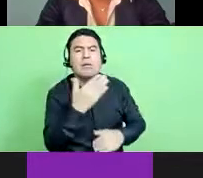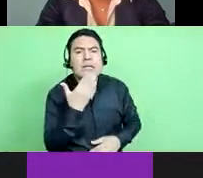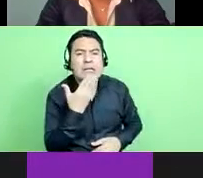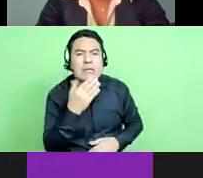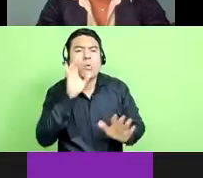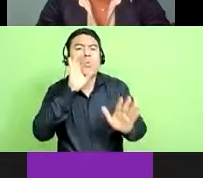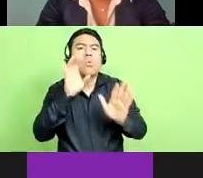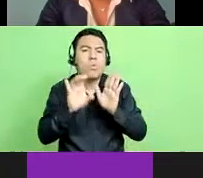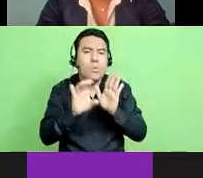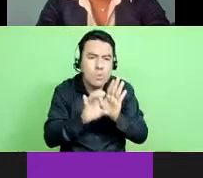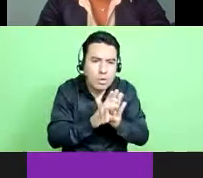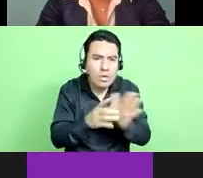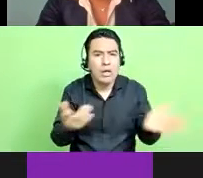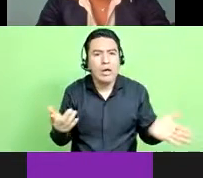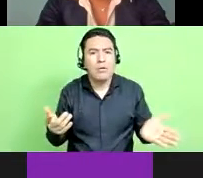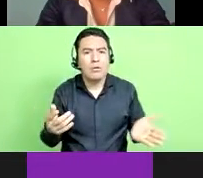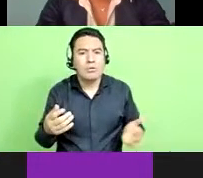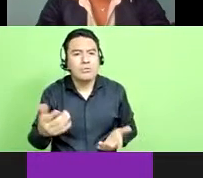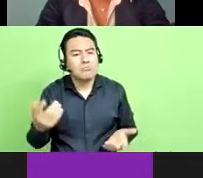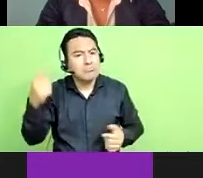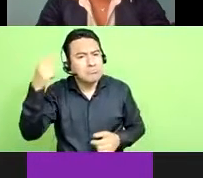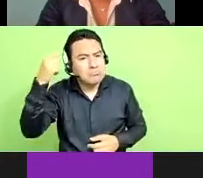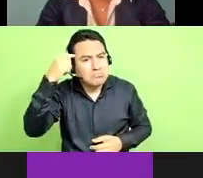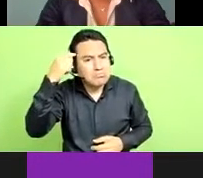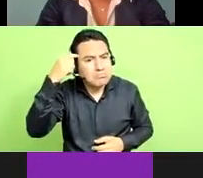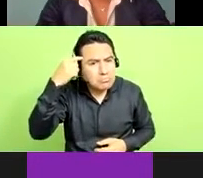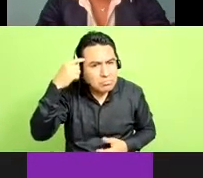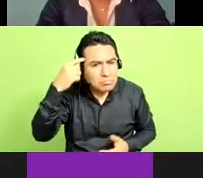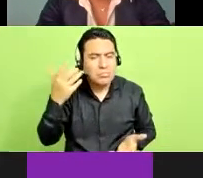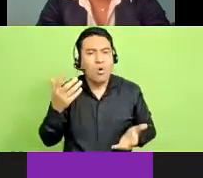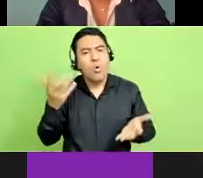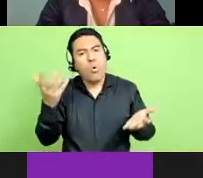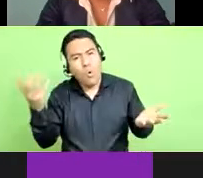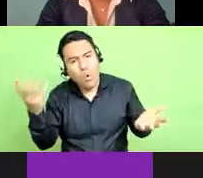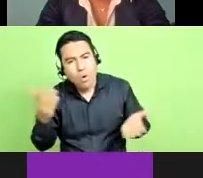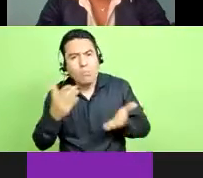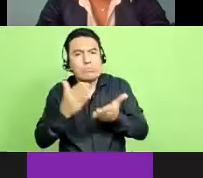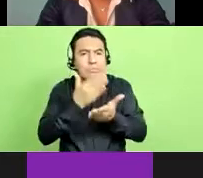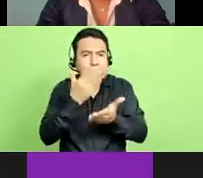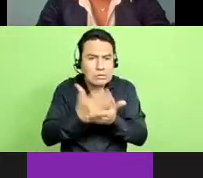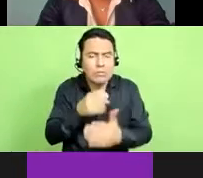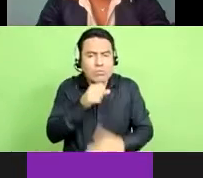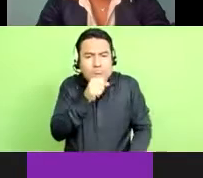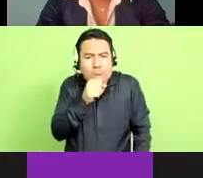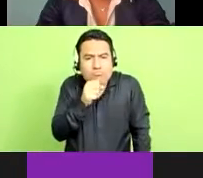historial personas de adultos mayores entre otros